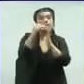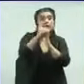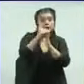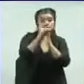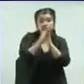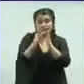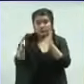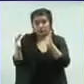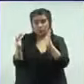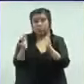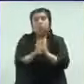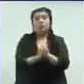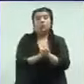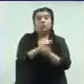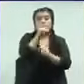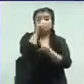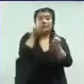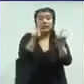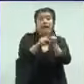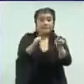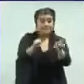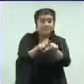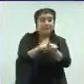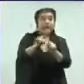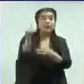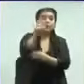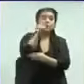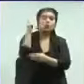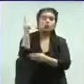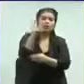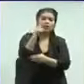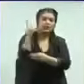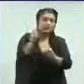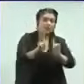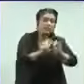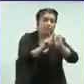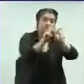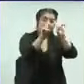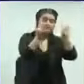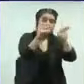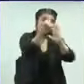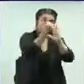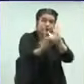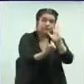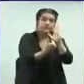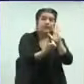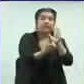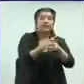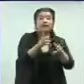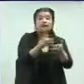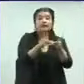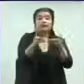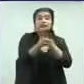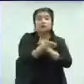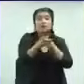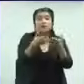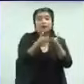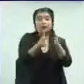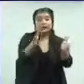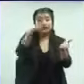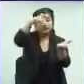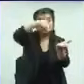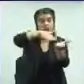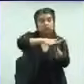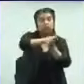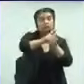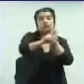fracción. Es también importante la diferencia que se presenta en la Dirección General de Aeronáutica